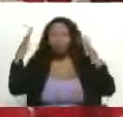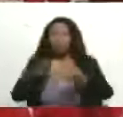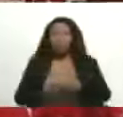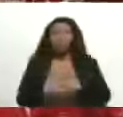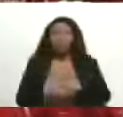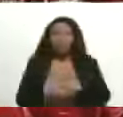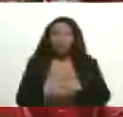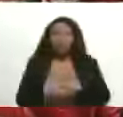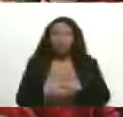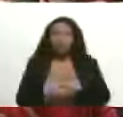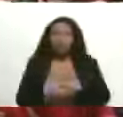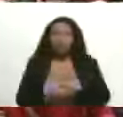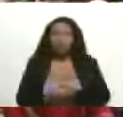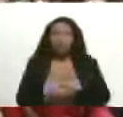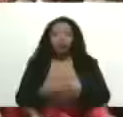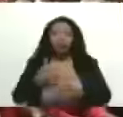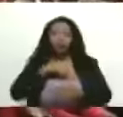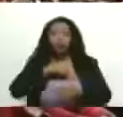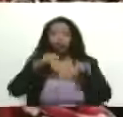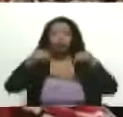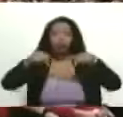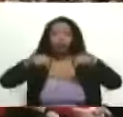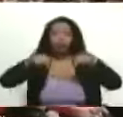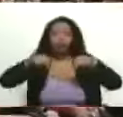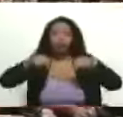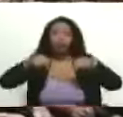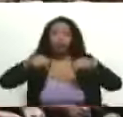Aquí estamos.